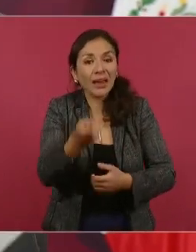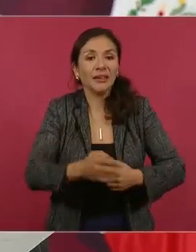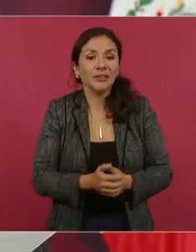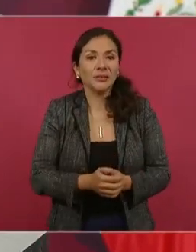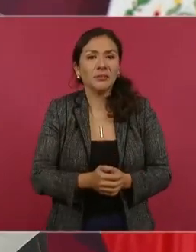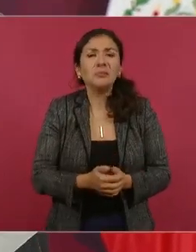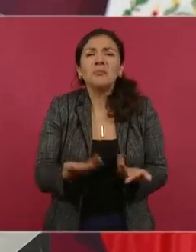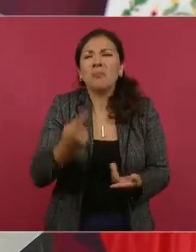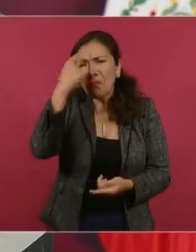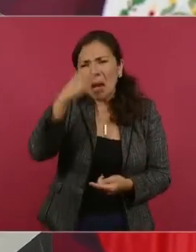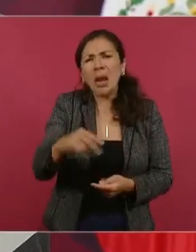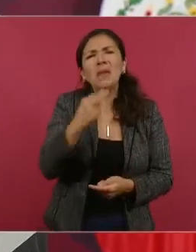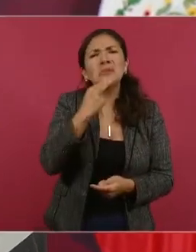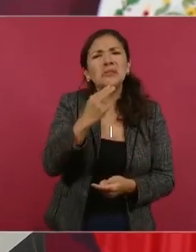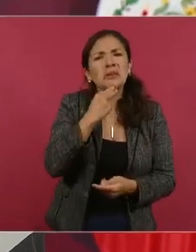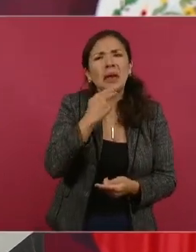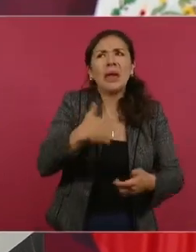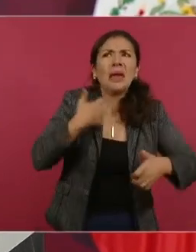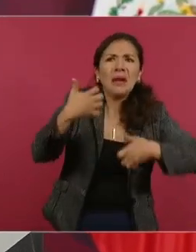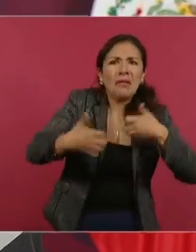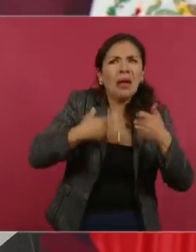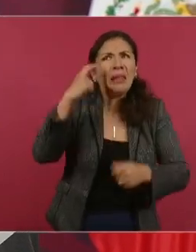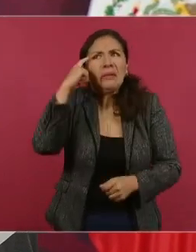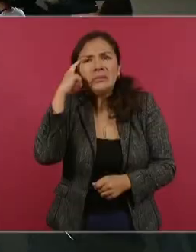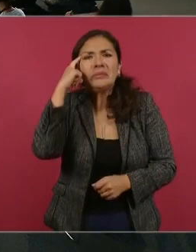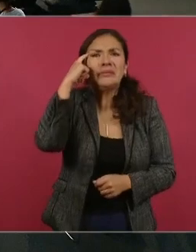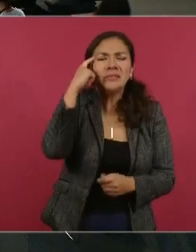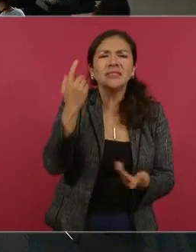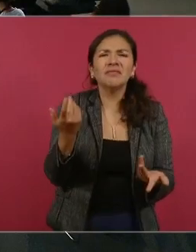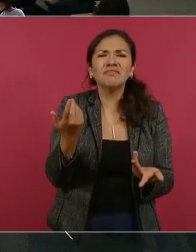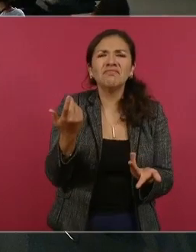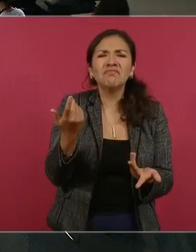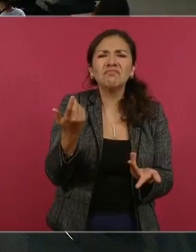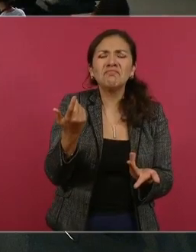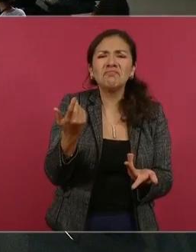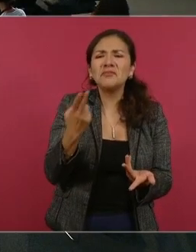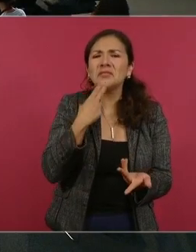No ganamos nada, o sea, con estarnos